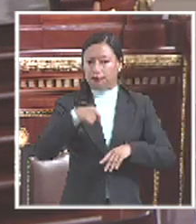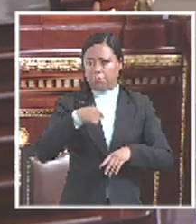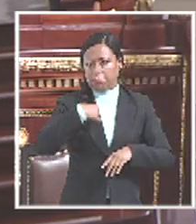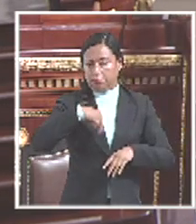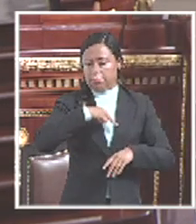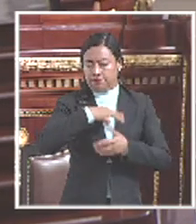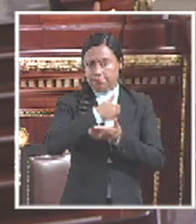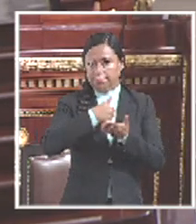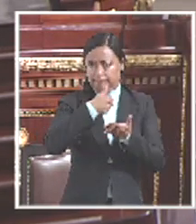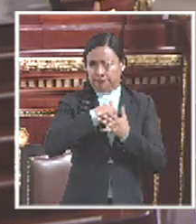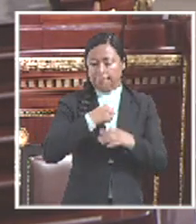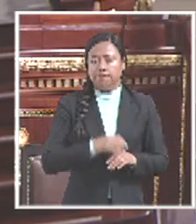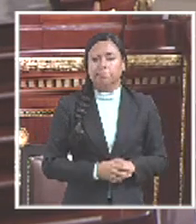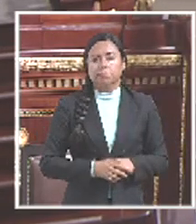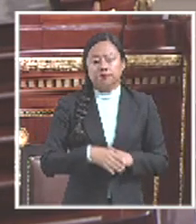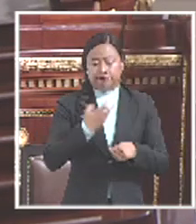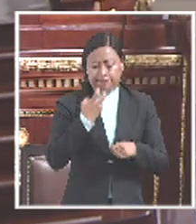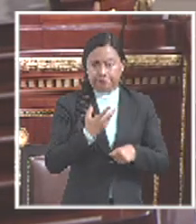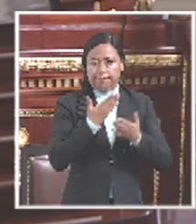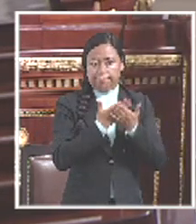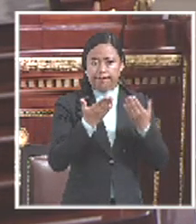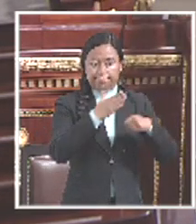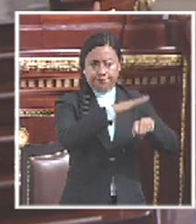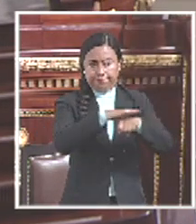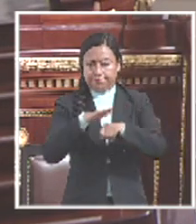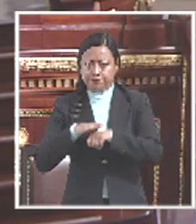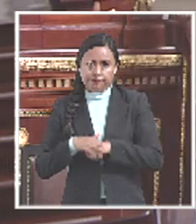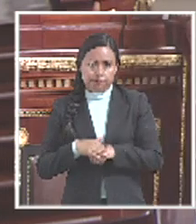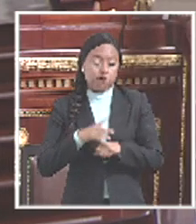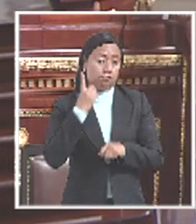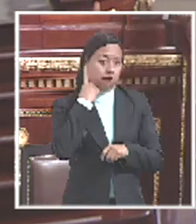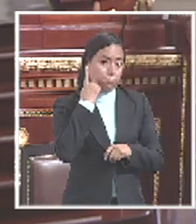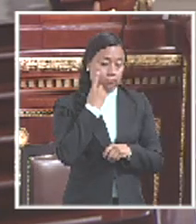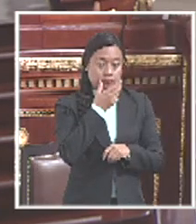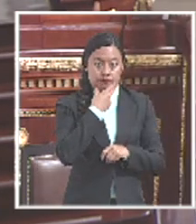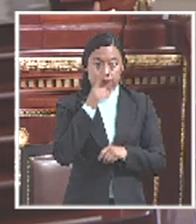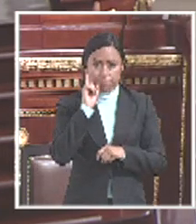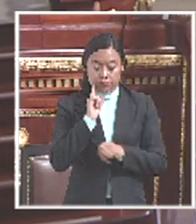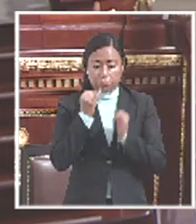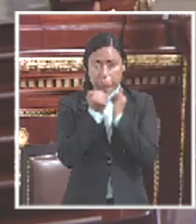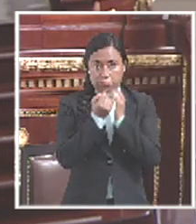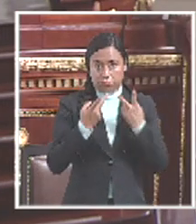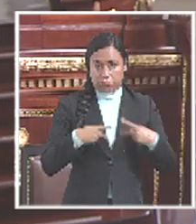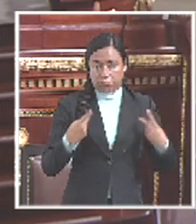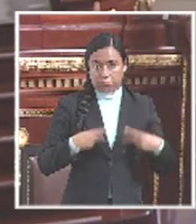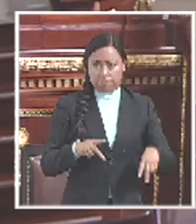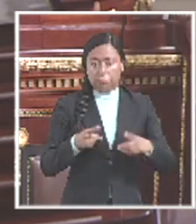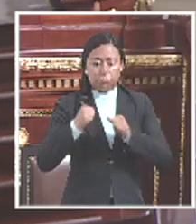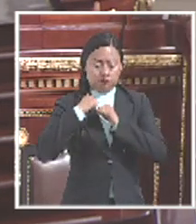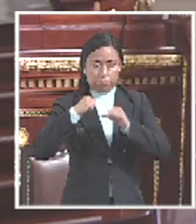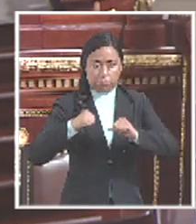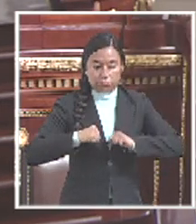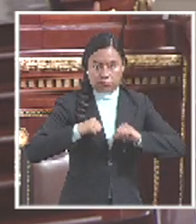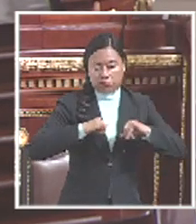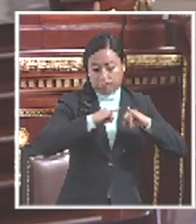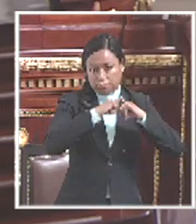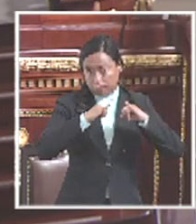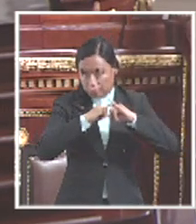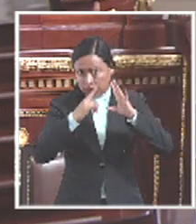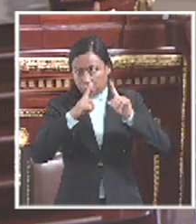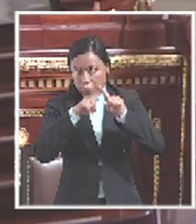a las diputadas y diputados de este Congreso y a las personas titulares de dependencias, órganos